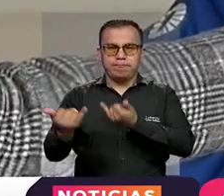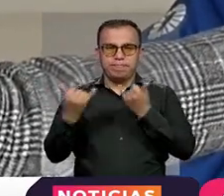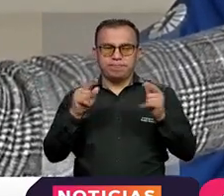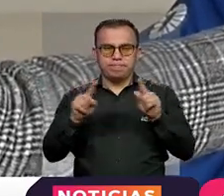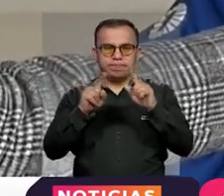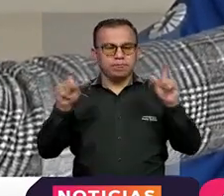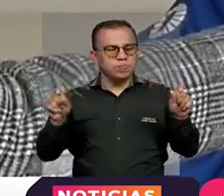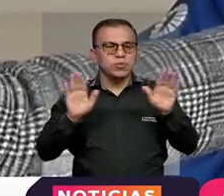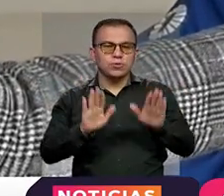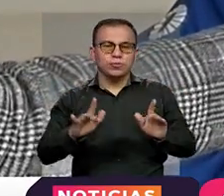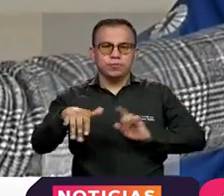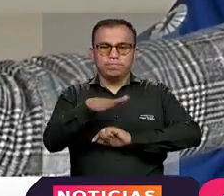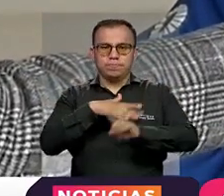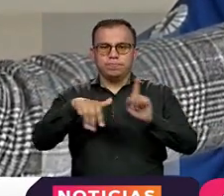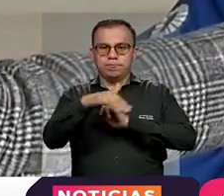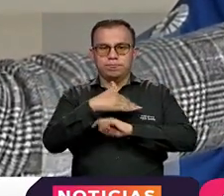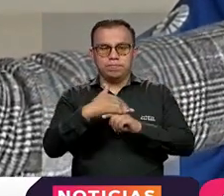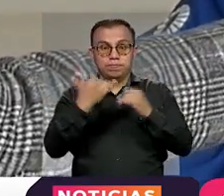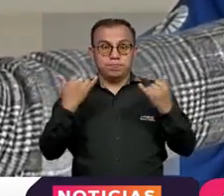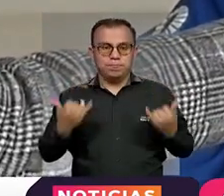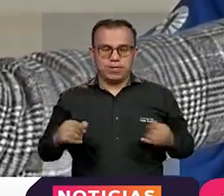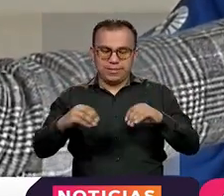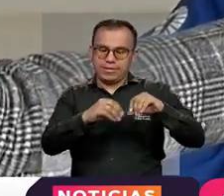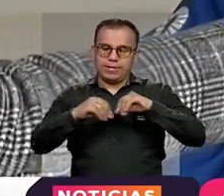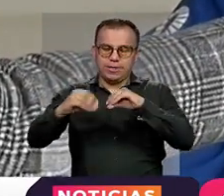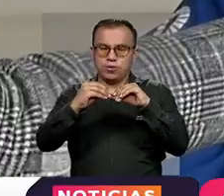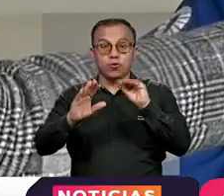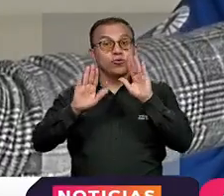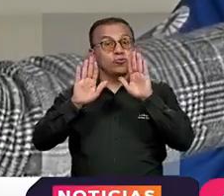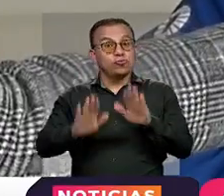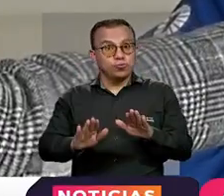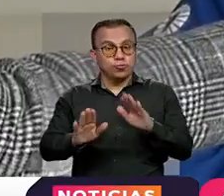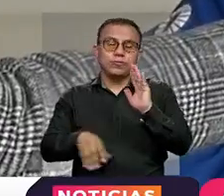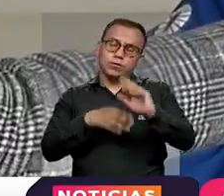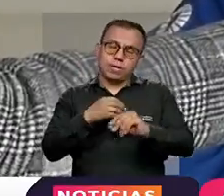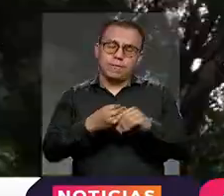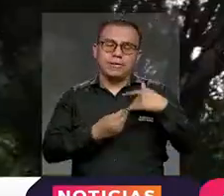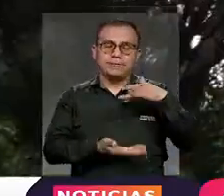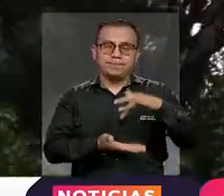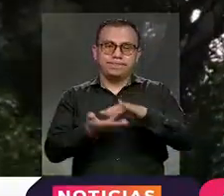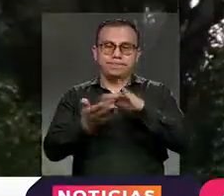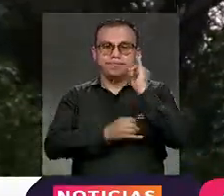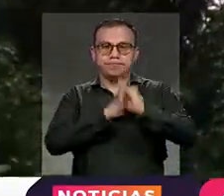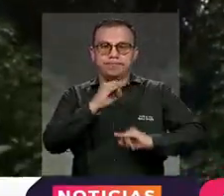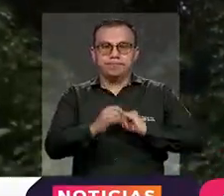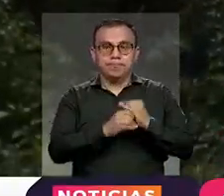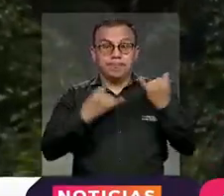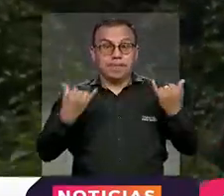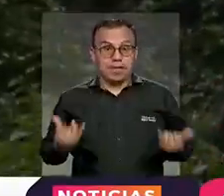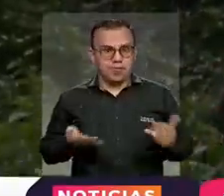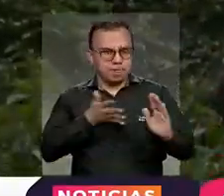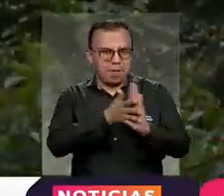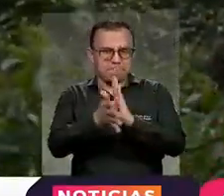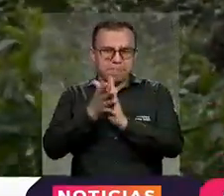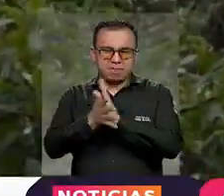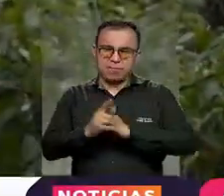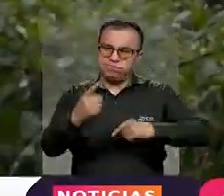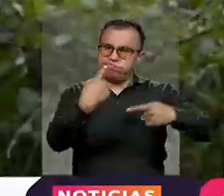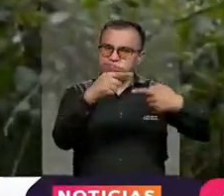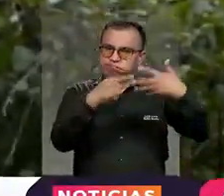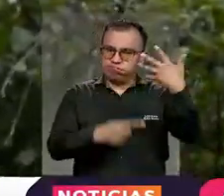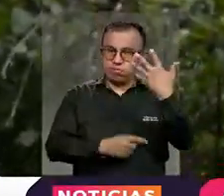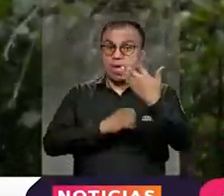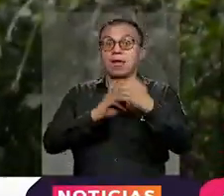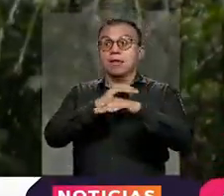enmarcan el tema ambiental hacia el territorio y hacia la parte internacional. Para esta versión también habrá diferentes